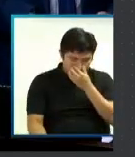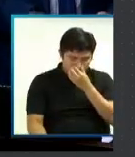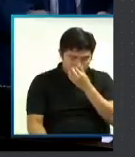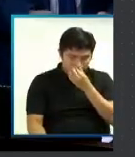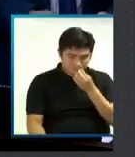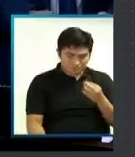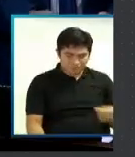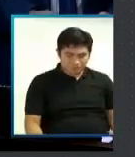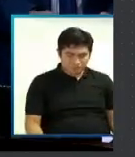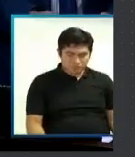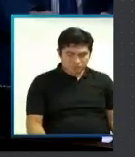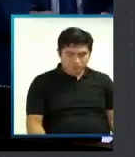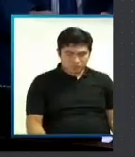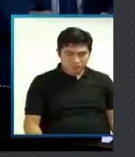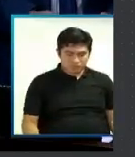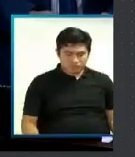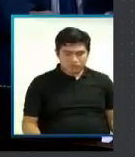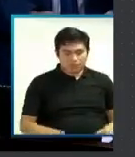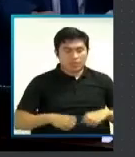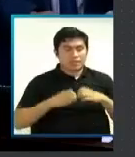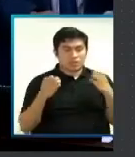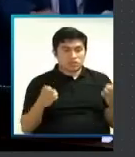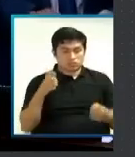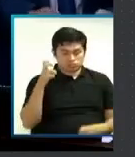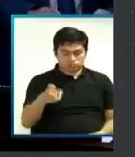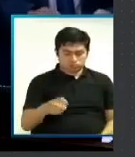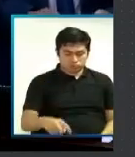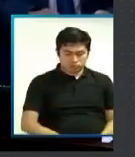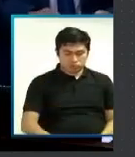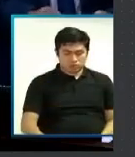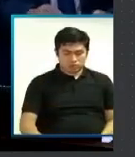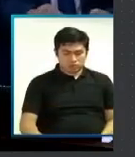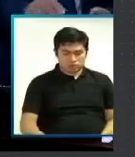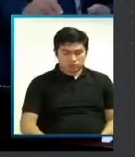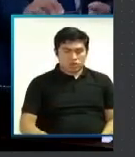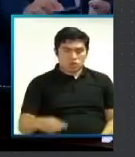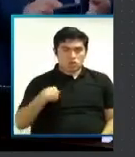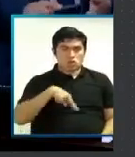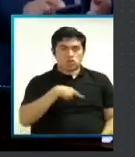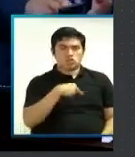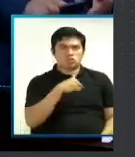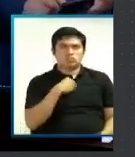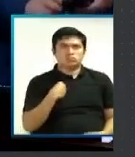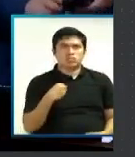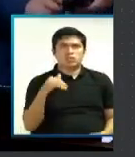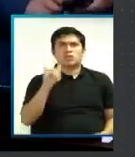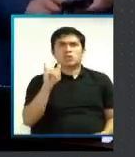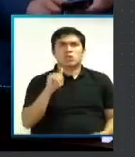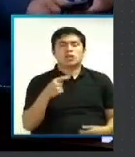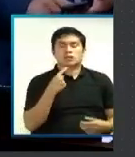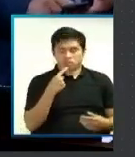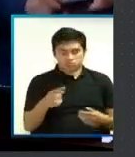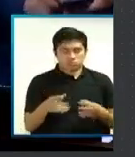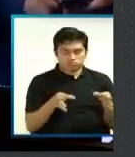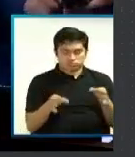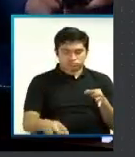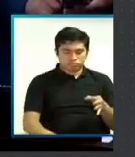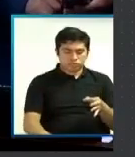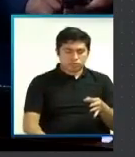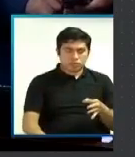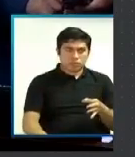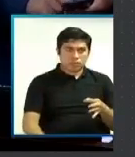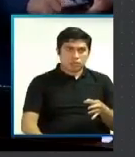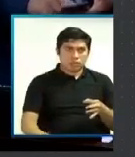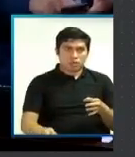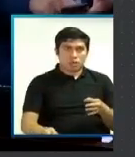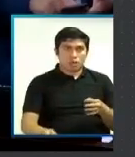manifestarnos, a la manifestación que constitucionalmente lo tiene todo guatemalteco. Y ustedes en su comunicado mencionaron que si no se cumplen